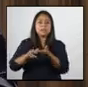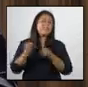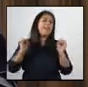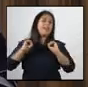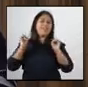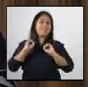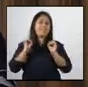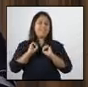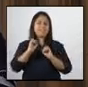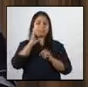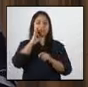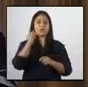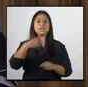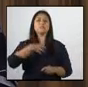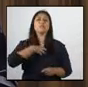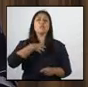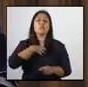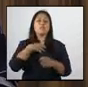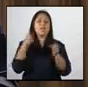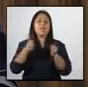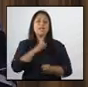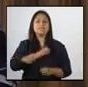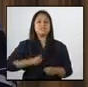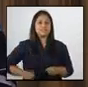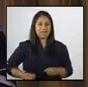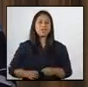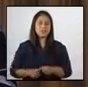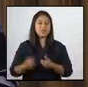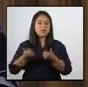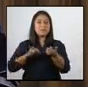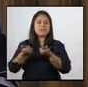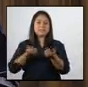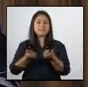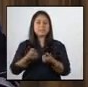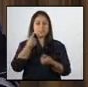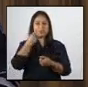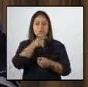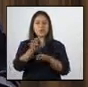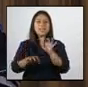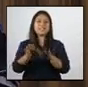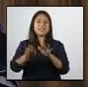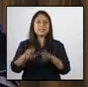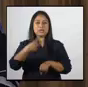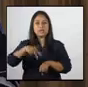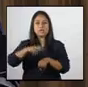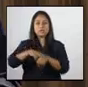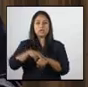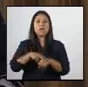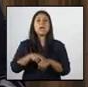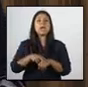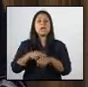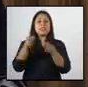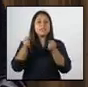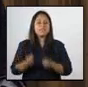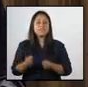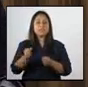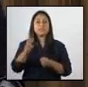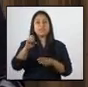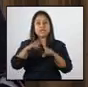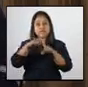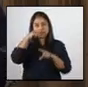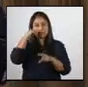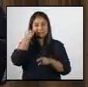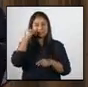porque es una propiedad que está bajo la administración del estado a través de la secretaría nacional de bienes en extinción de dominio